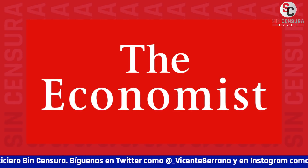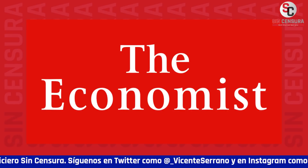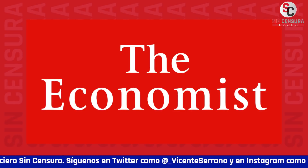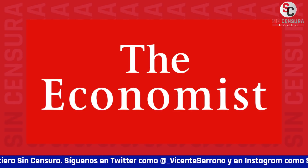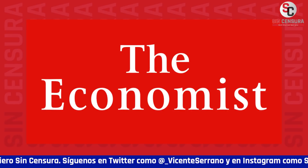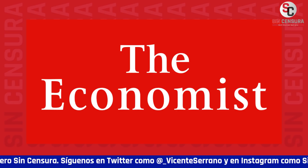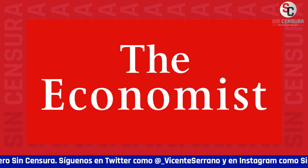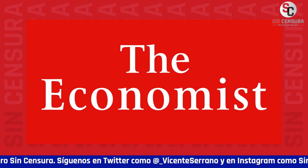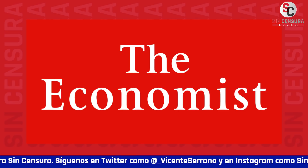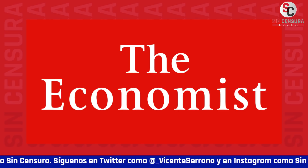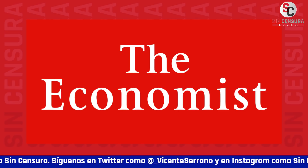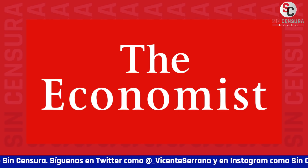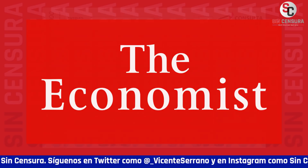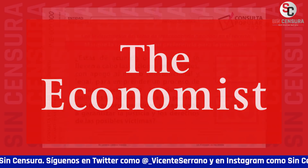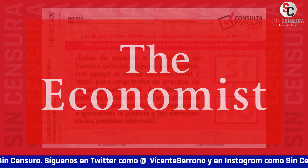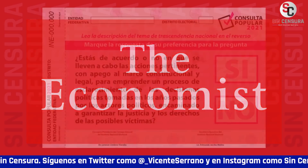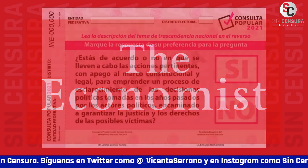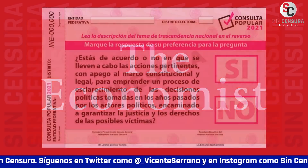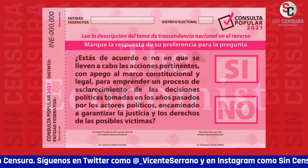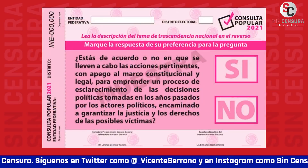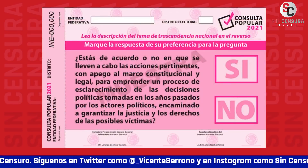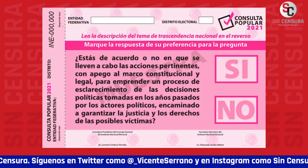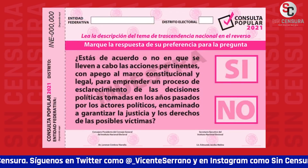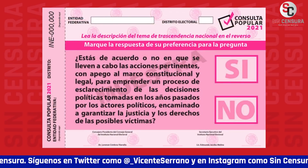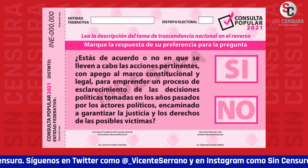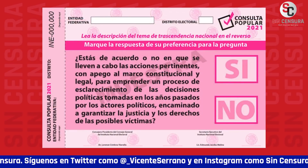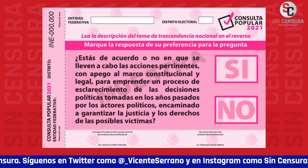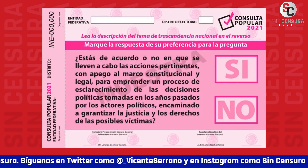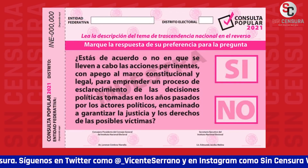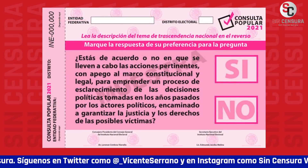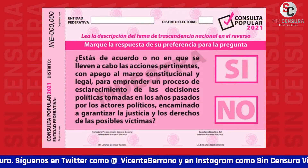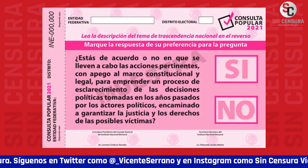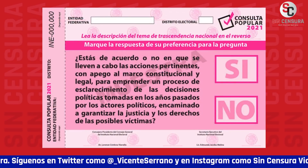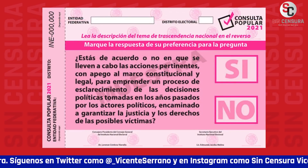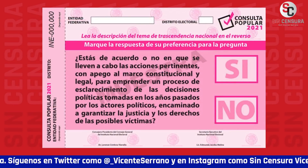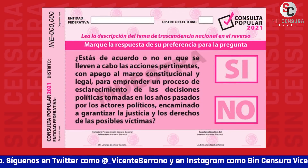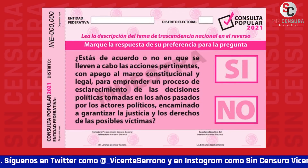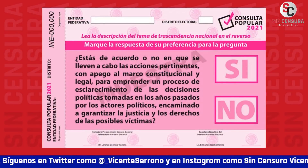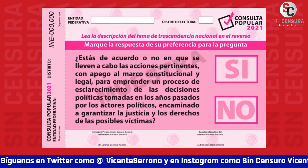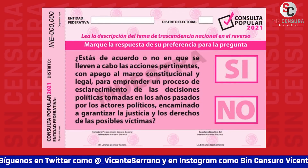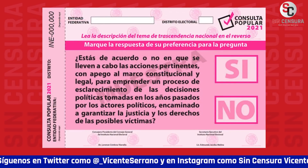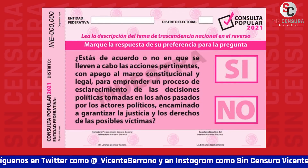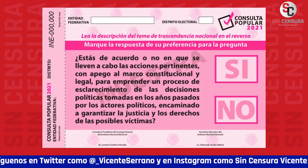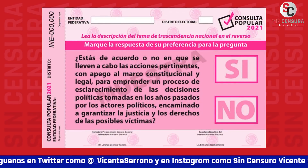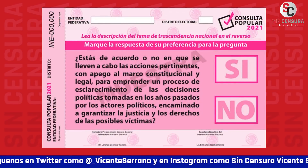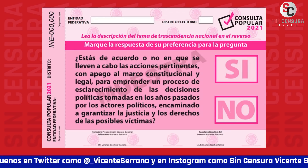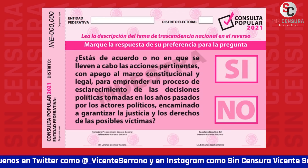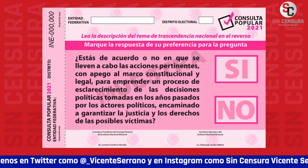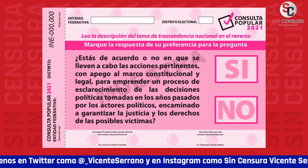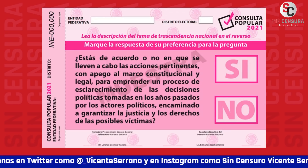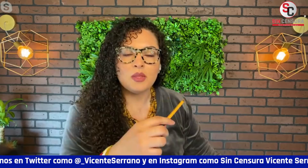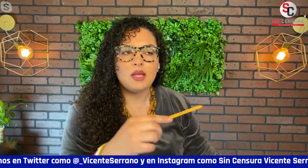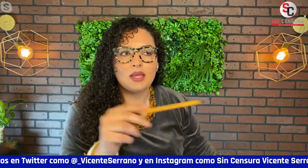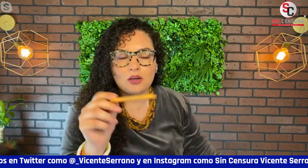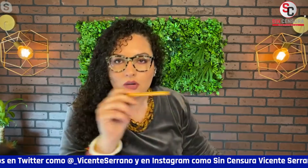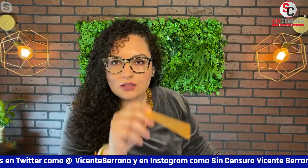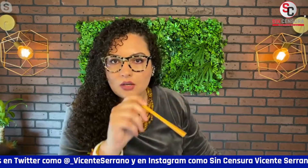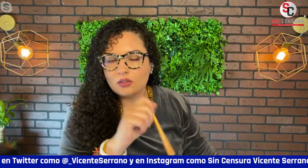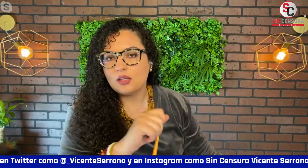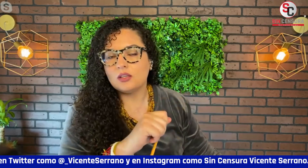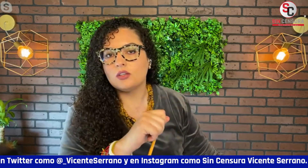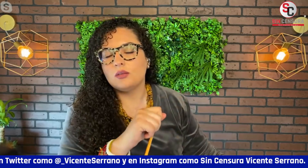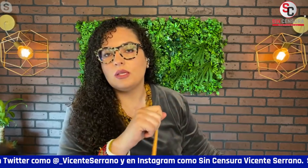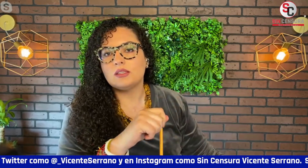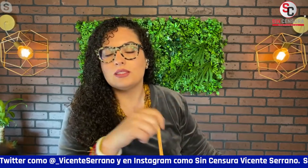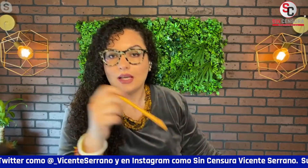consulta. El periodismo está en crisis, no solo en México, me queda claro que en el mundo está en crisis. ¿Y saben qué es lo peor? Que con esta